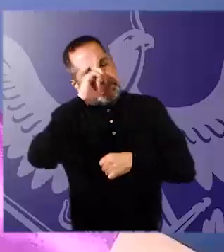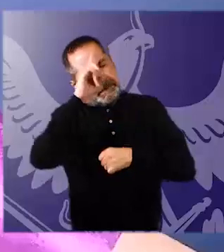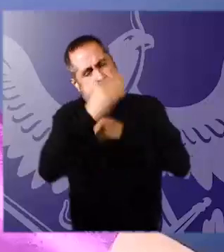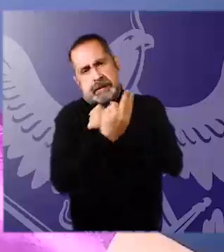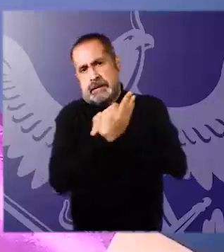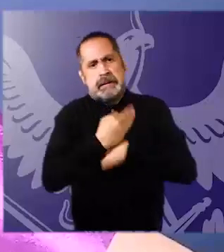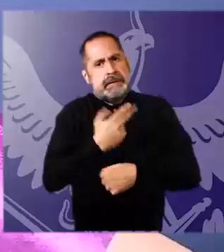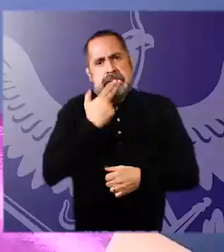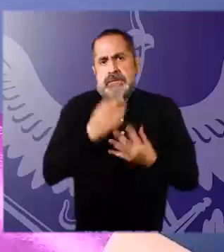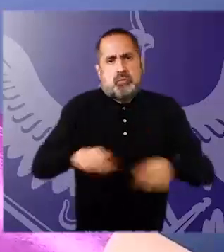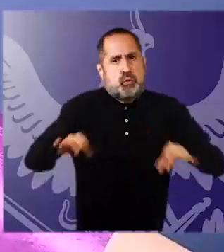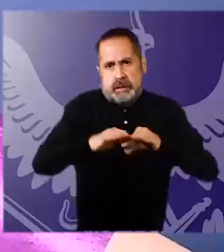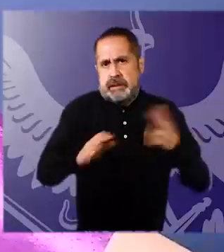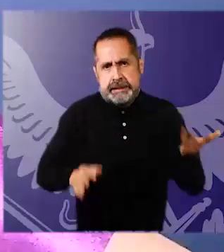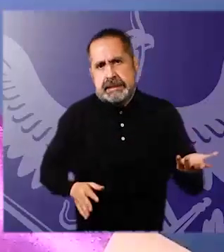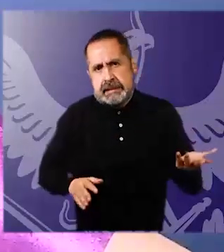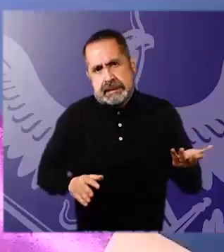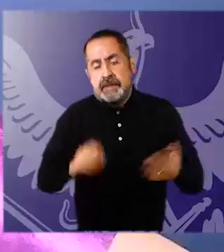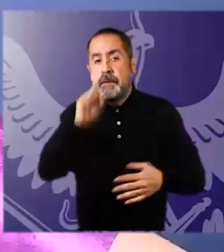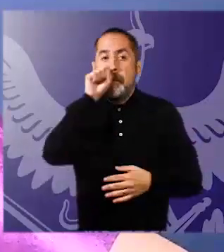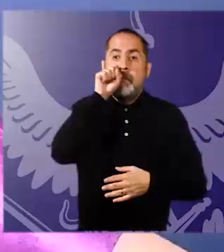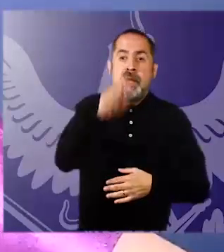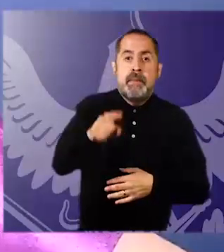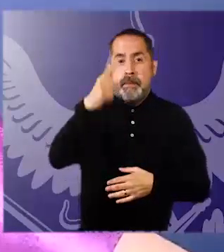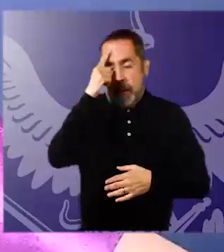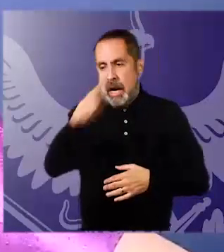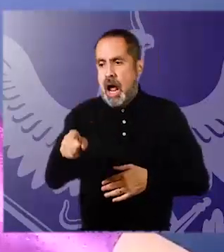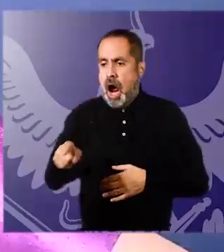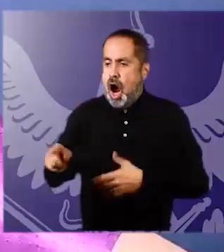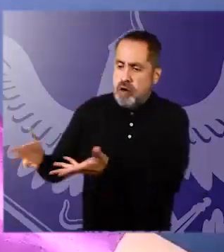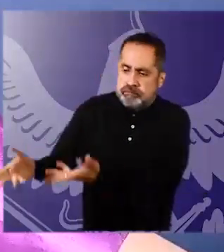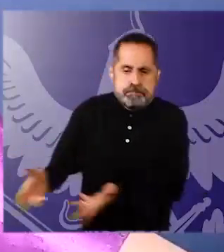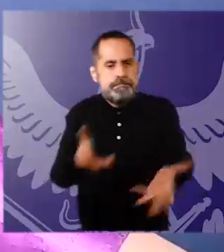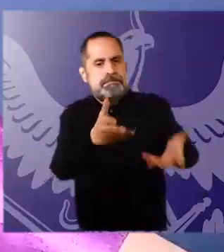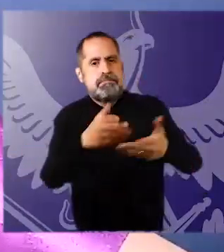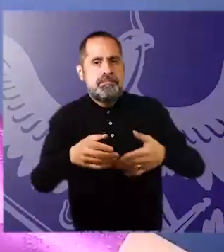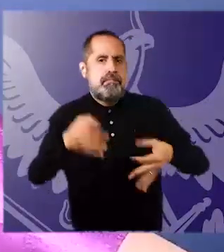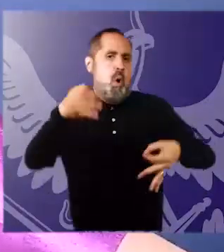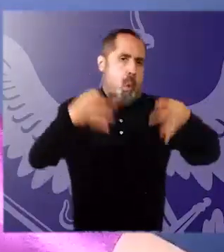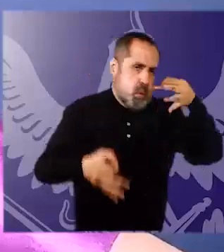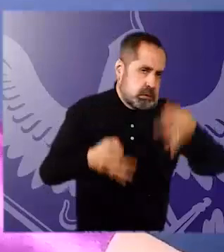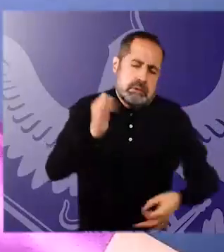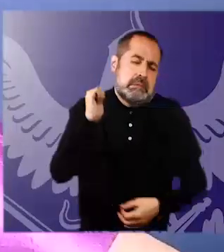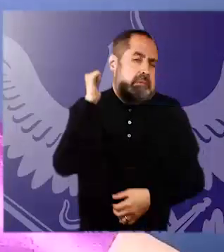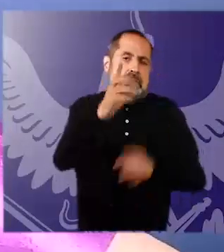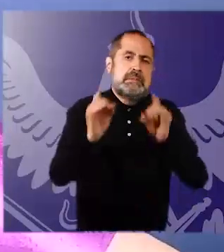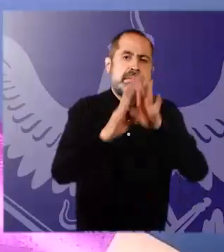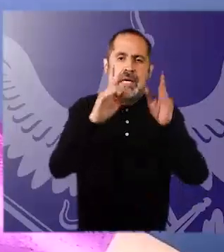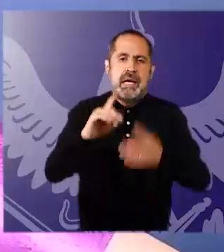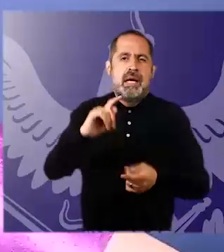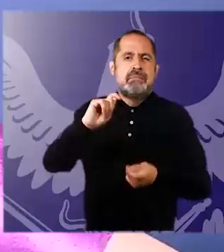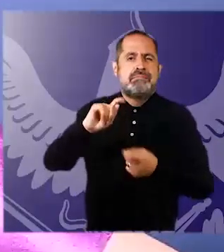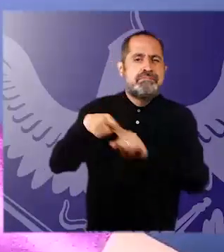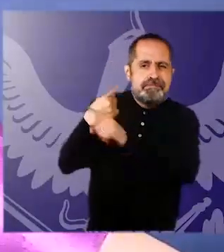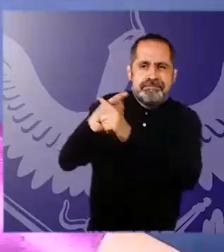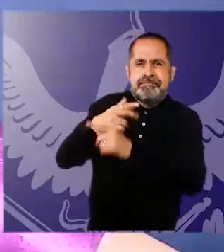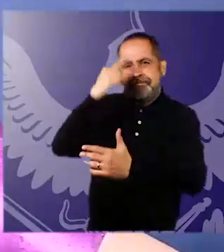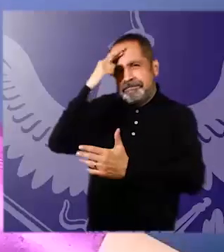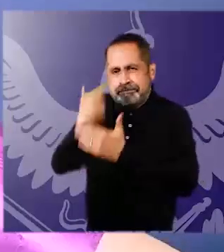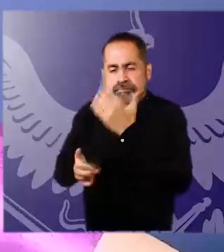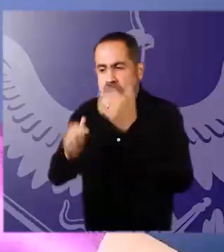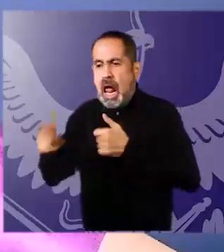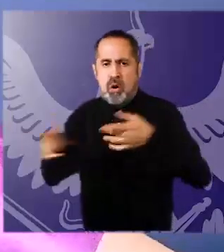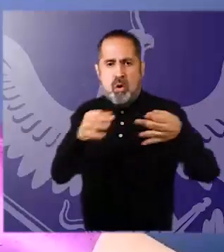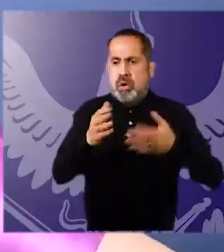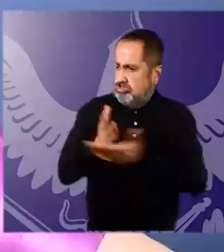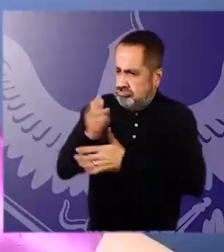y si a eso le sumamos el acceso fácil a la procuración de justicia en los casos de violencia